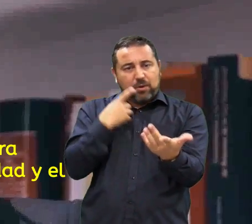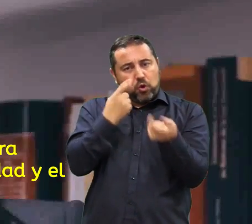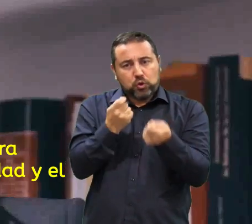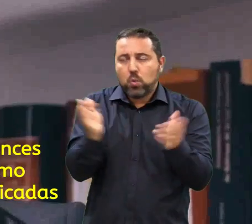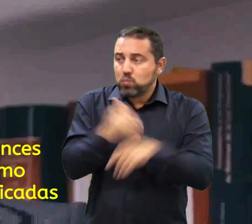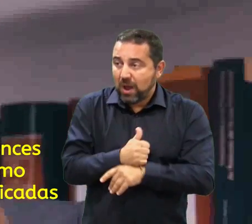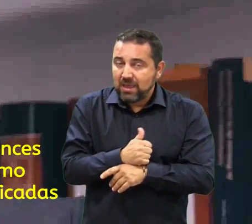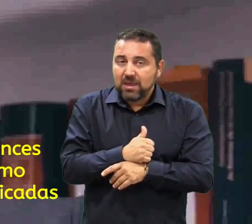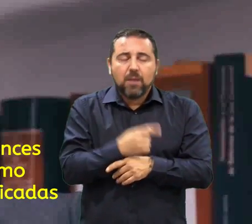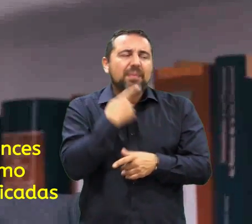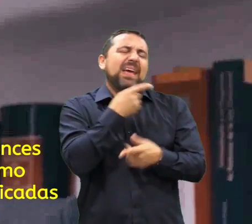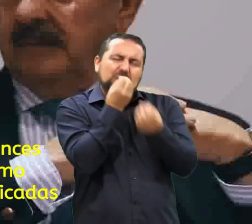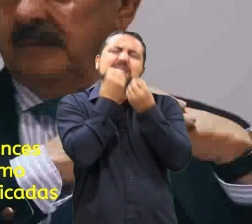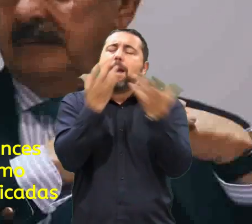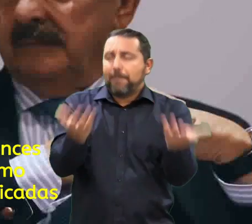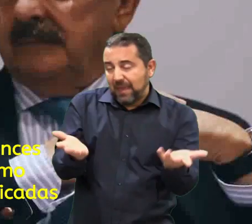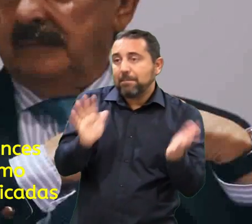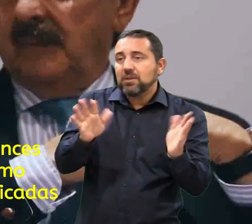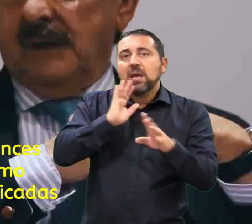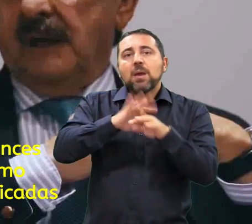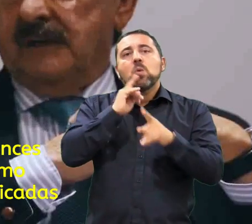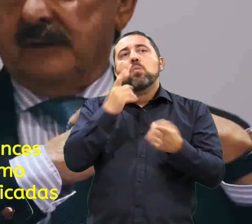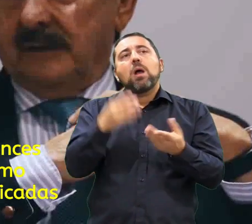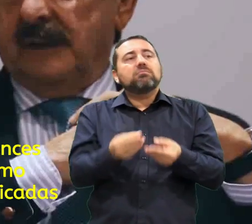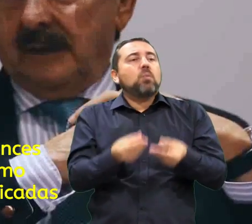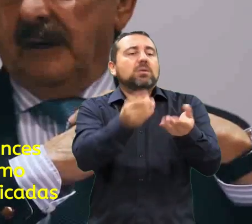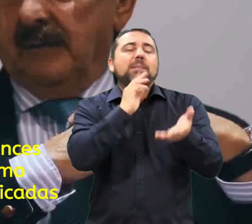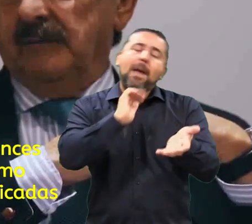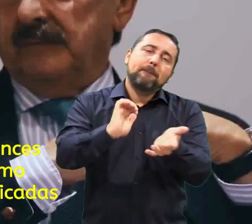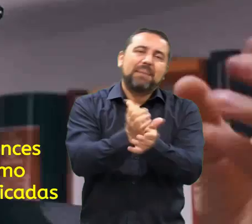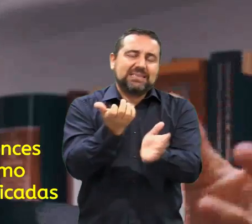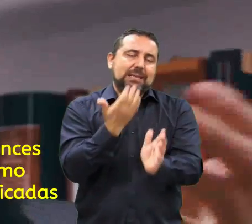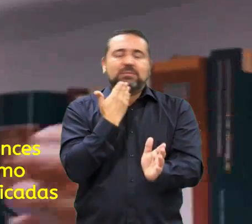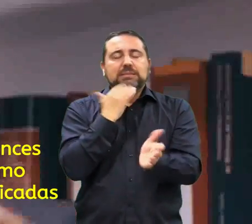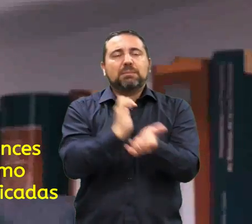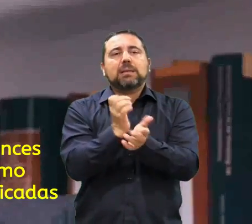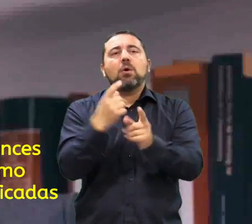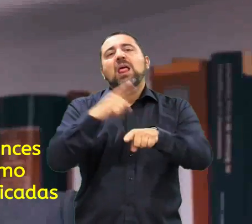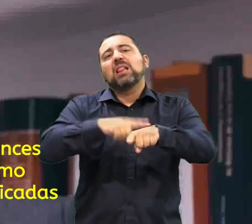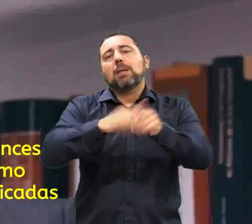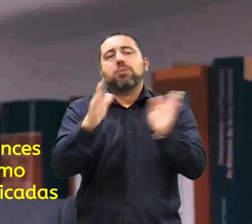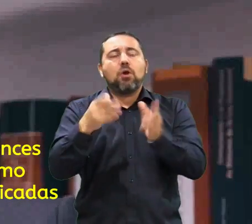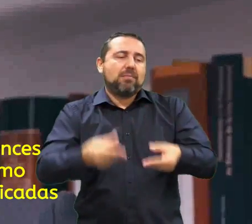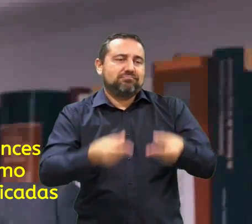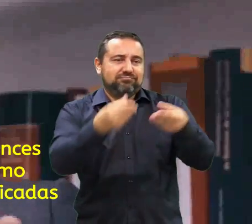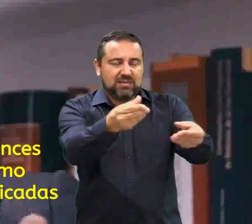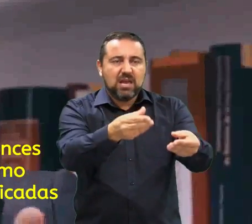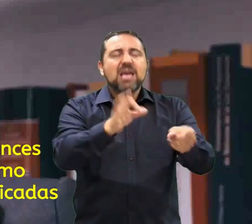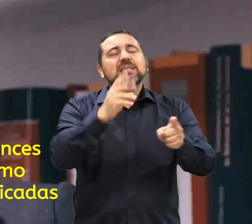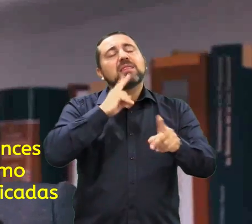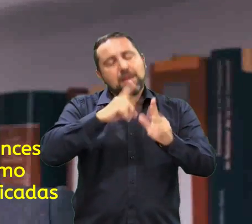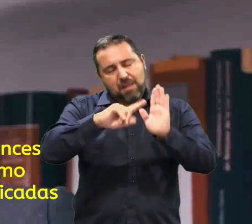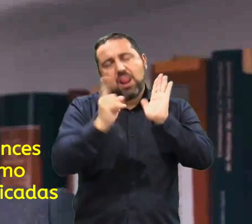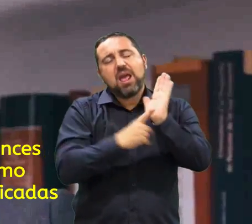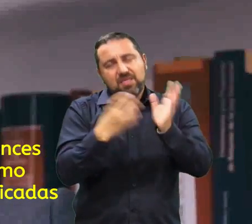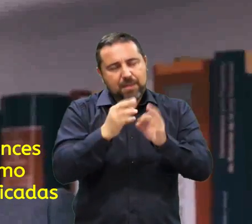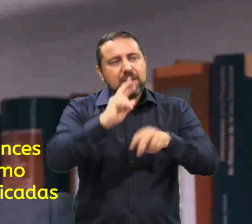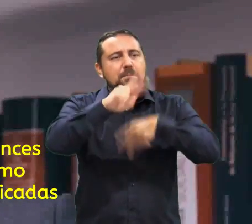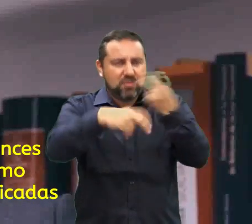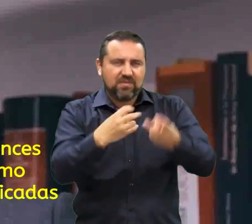los mismos. Eso está bien, pero eso es otra cosa. Entonces, figuras como la cesión de uso, el préstamo temporal, deberían de estar